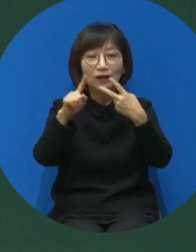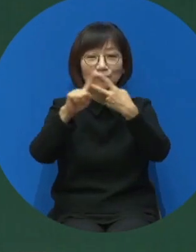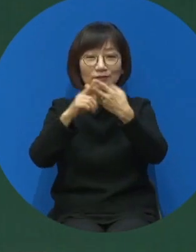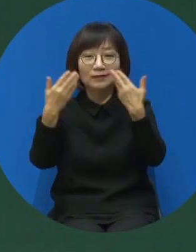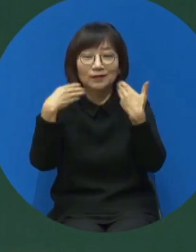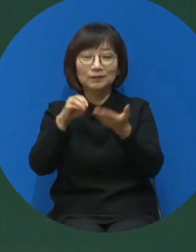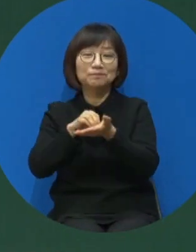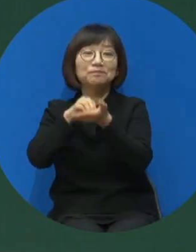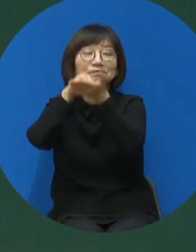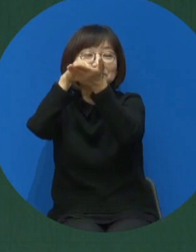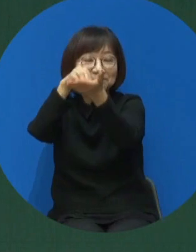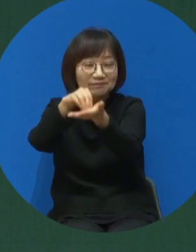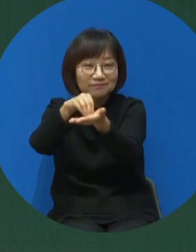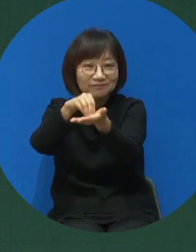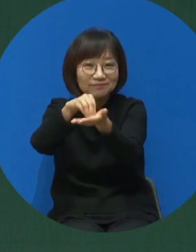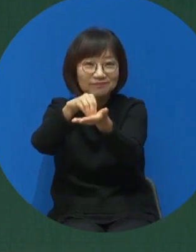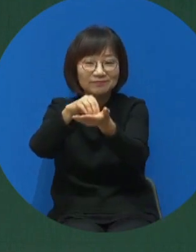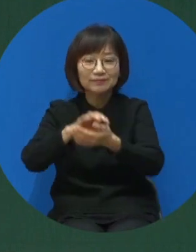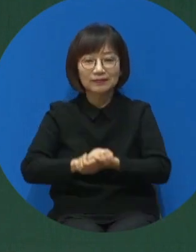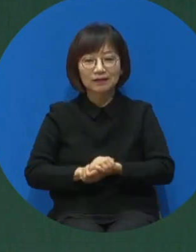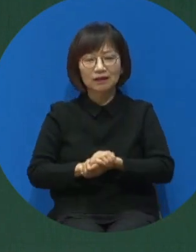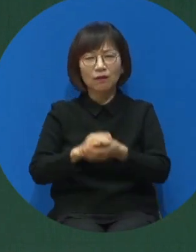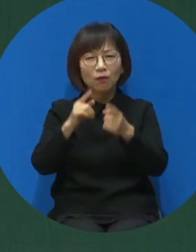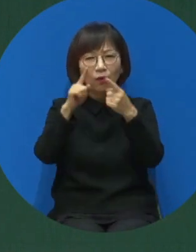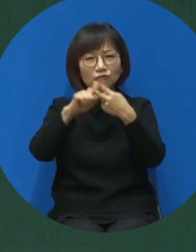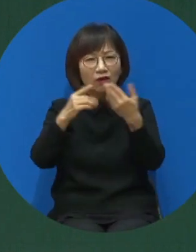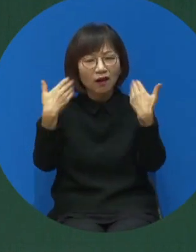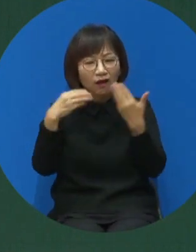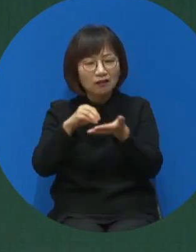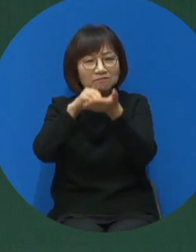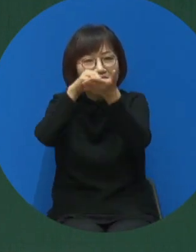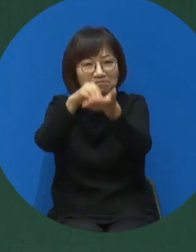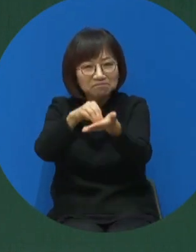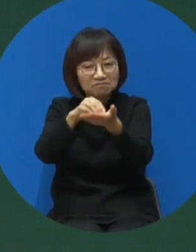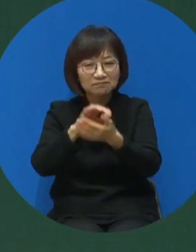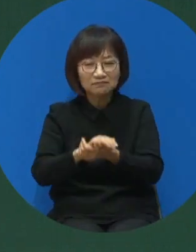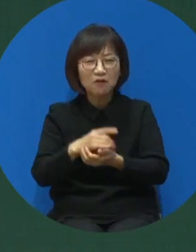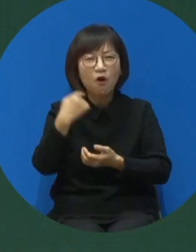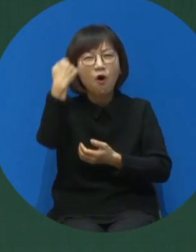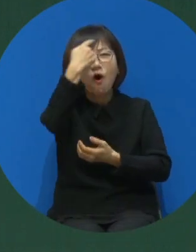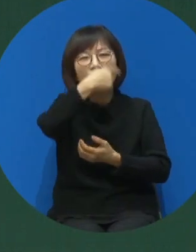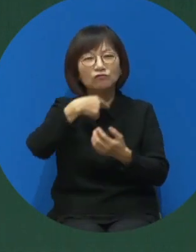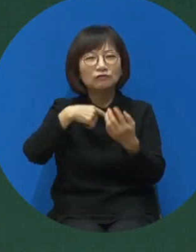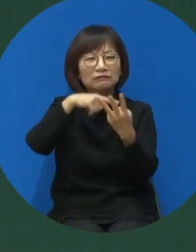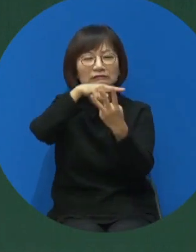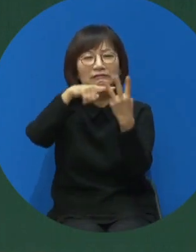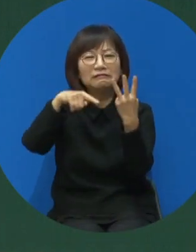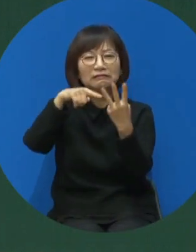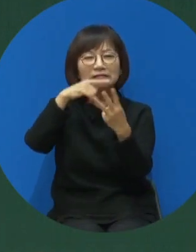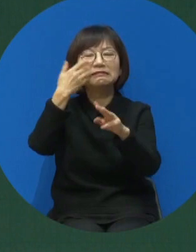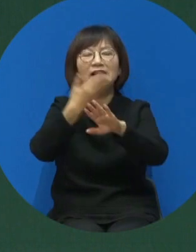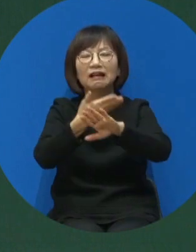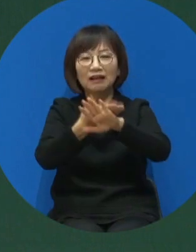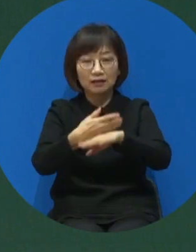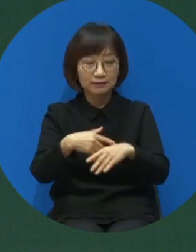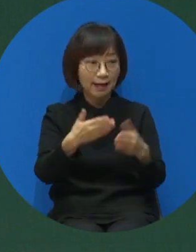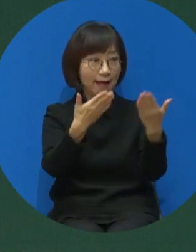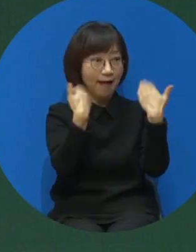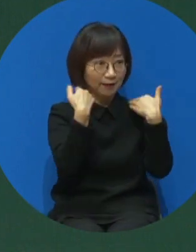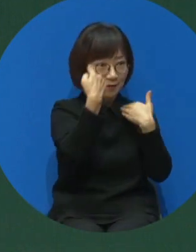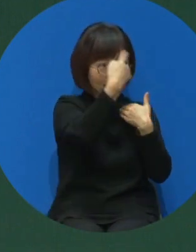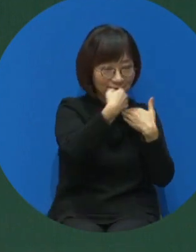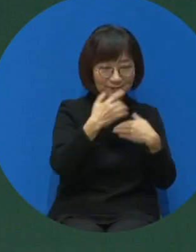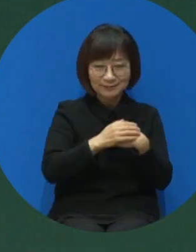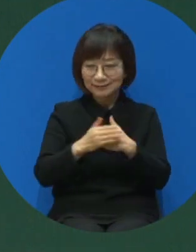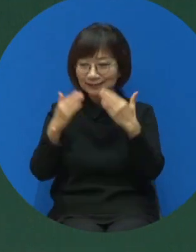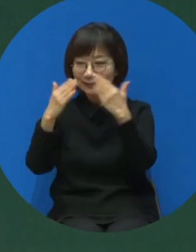secundaria ellos ya tienen que hacer tres tipos de vidas que si bien saben galgo hackeos autocad un soft porque la vida que ellos hacen en la